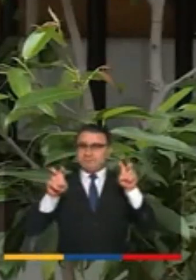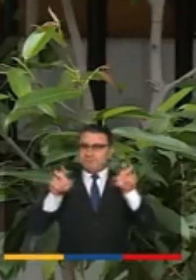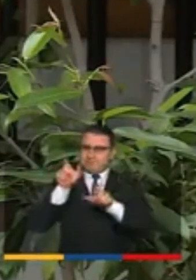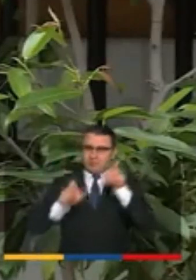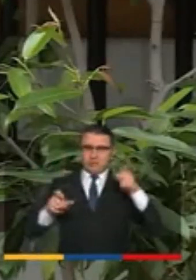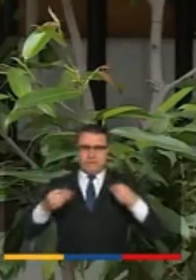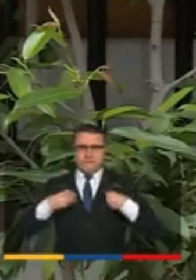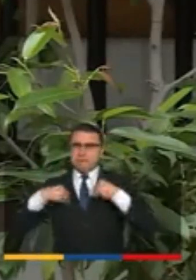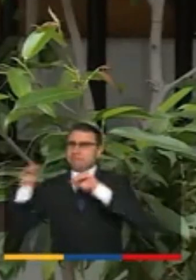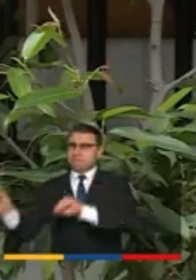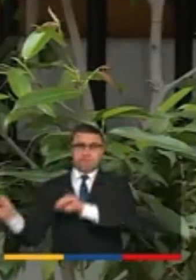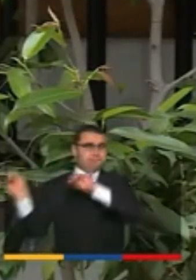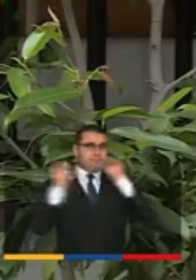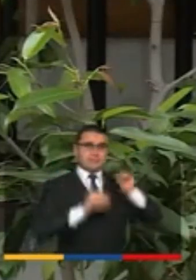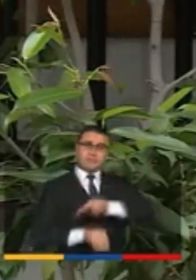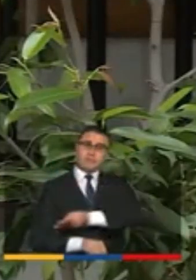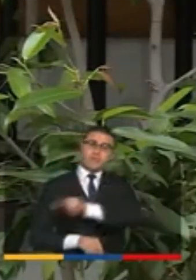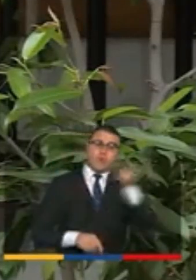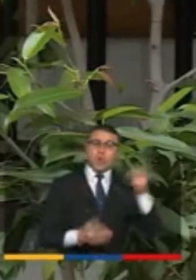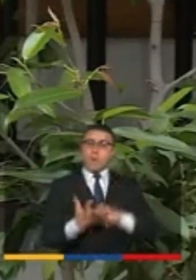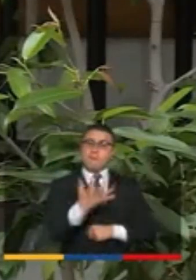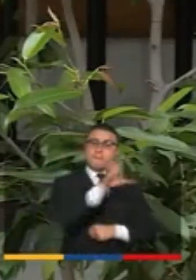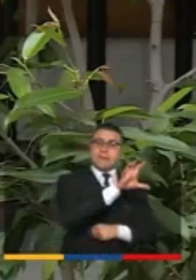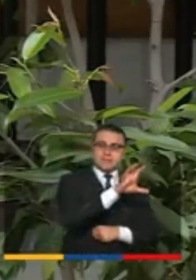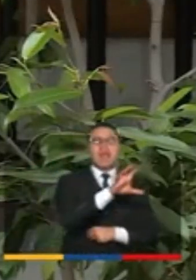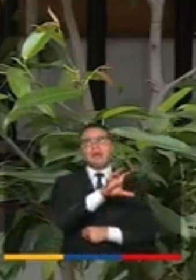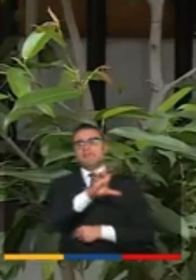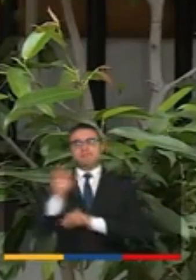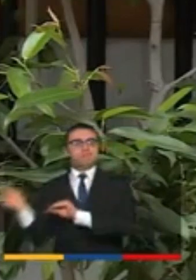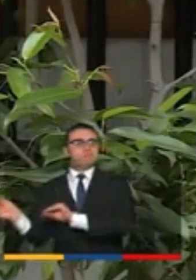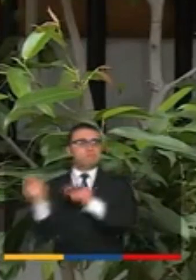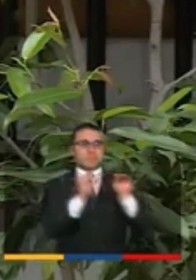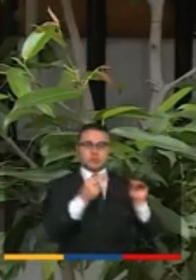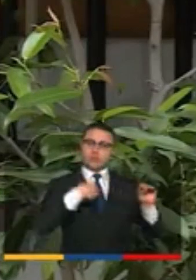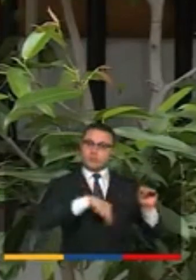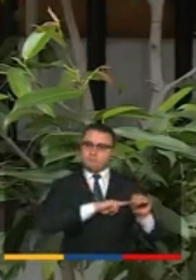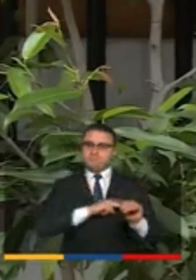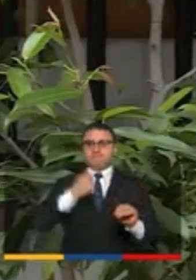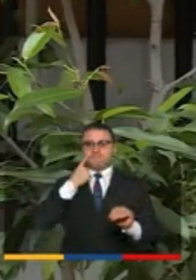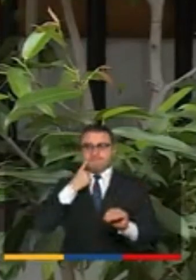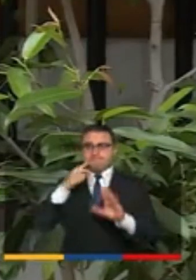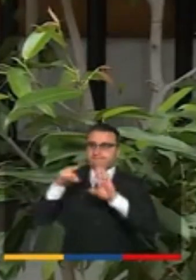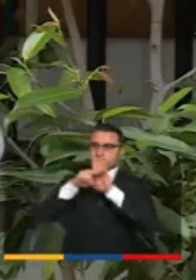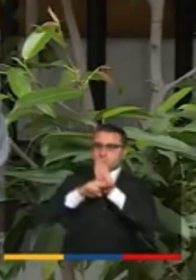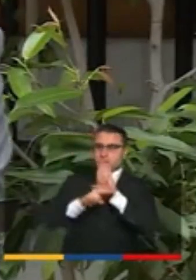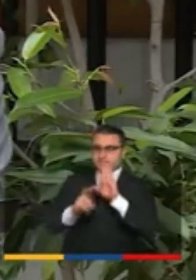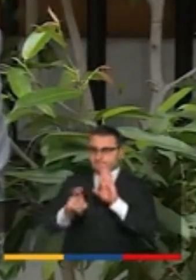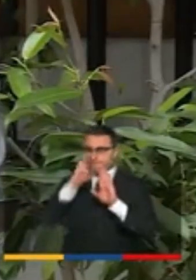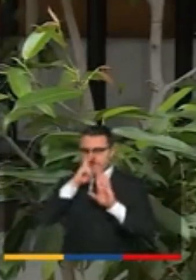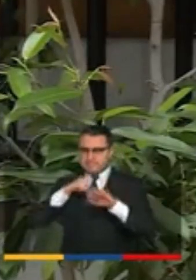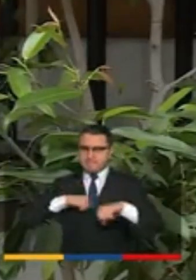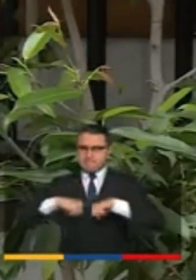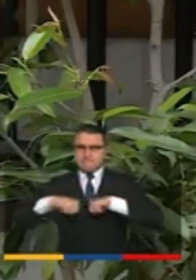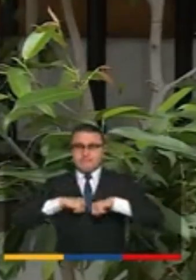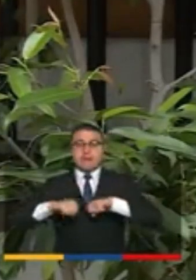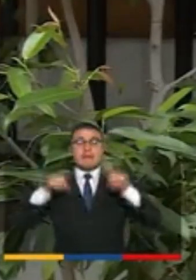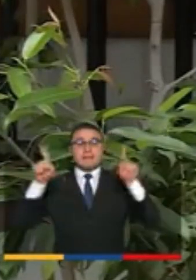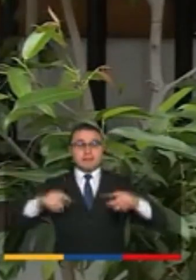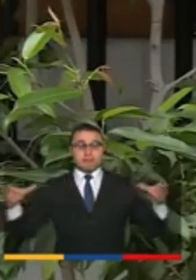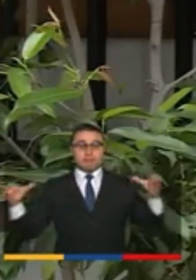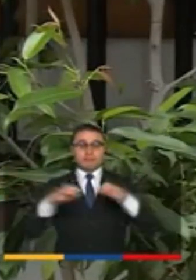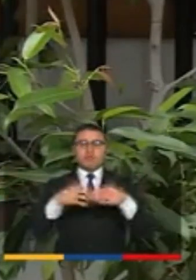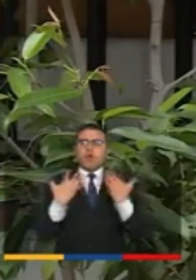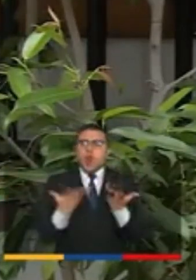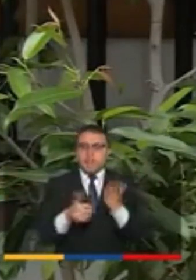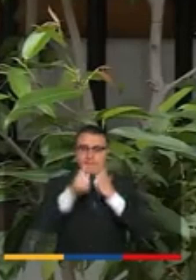hemos establecido el compromiso de trabajar respecto a la migración regular e irregular, especialmente en órganos regionales, a través de